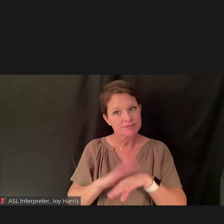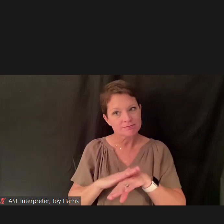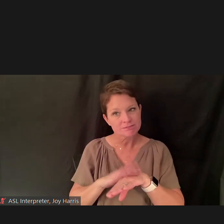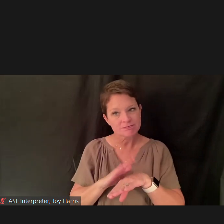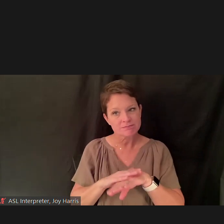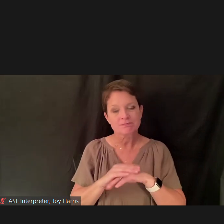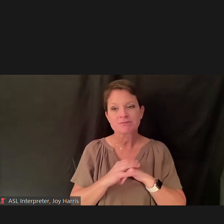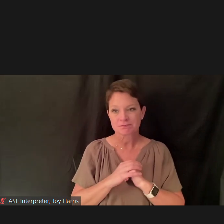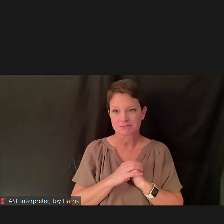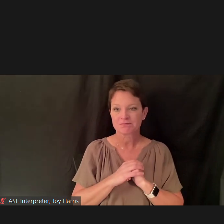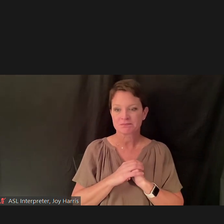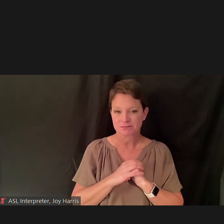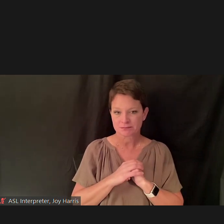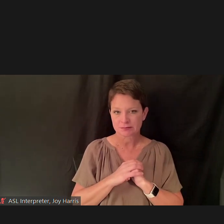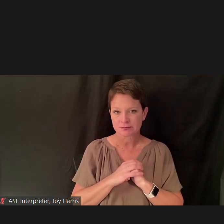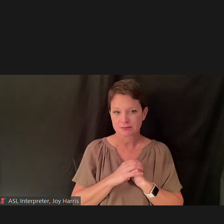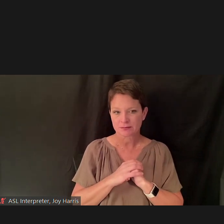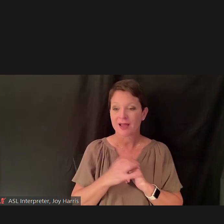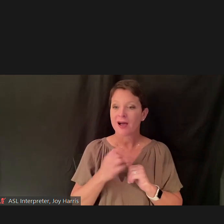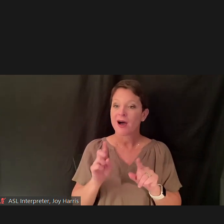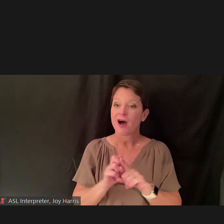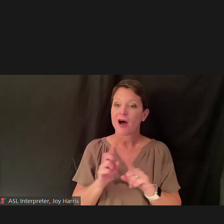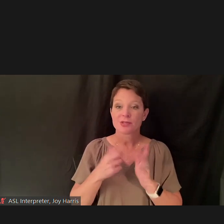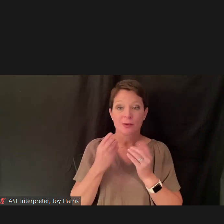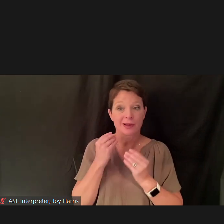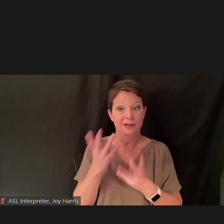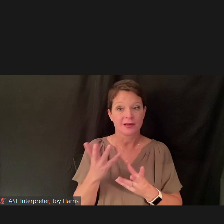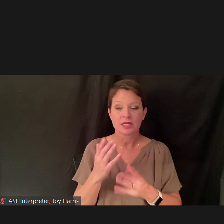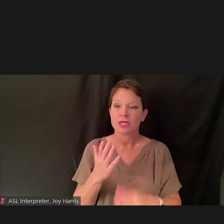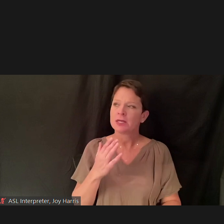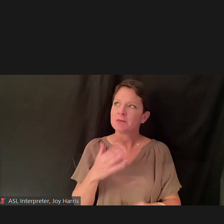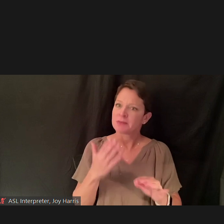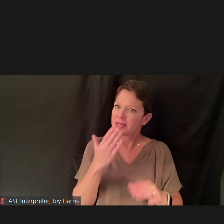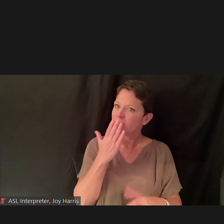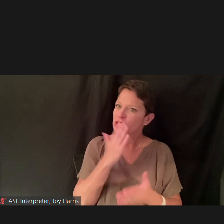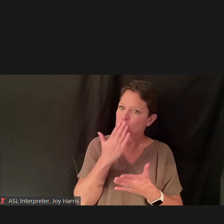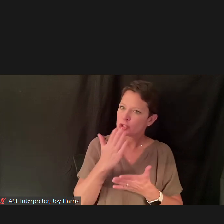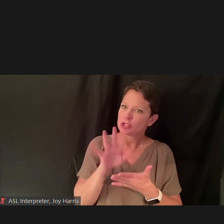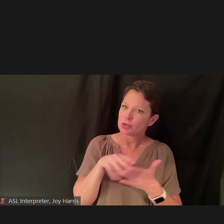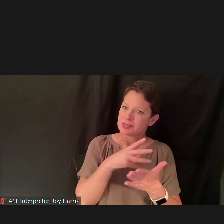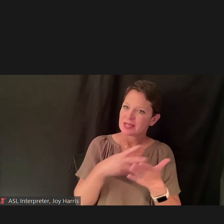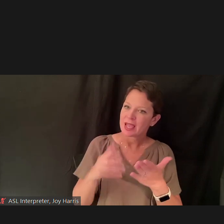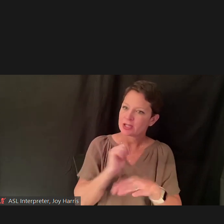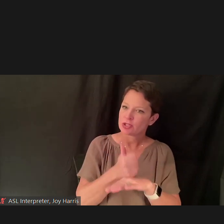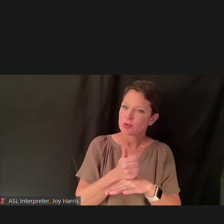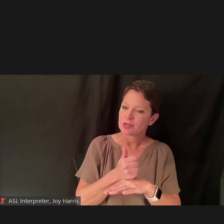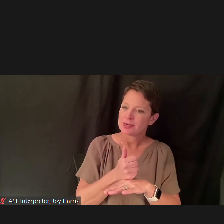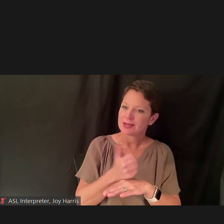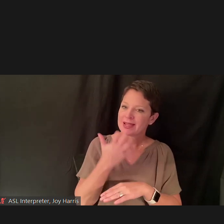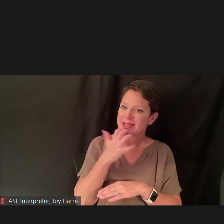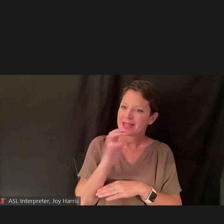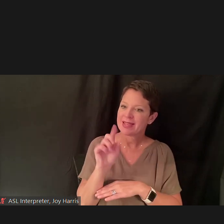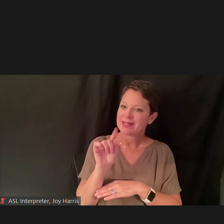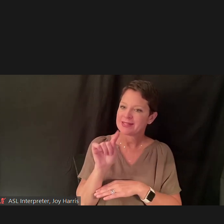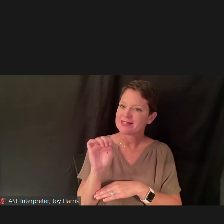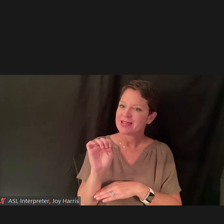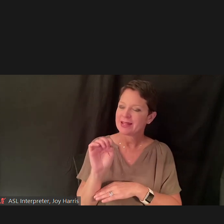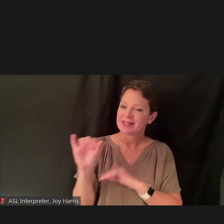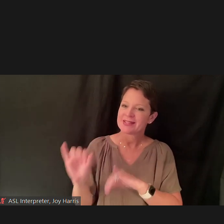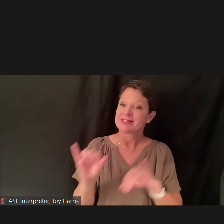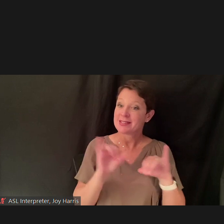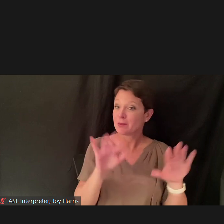clientes. Muchas veces las temperaturas subirán a temperaturas peligrosas.